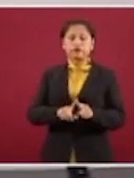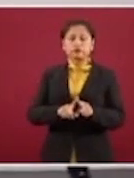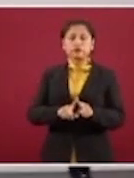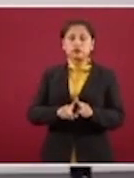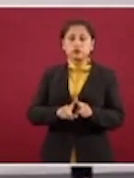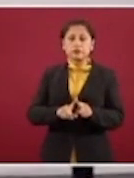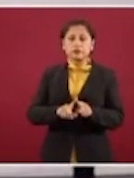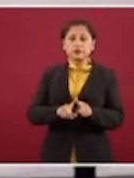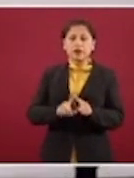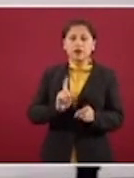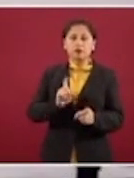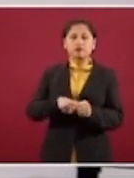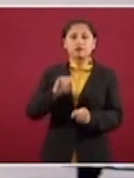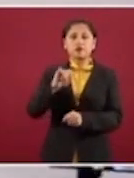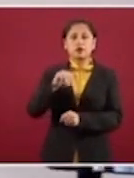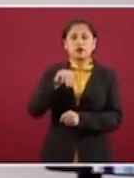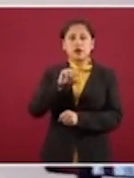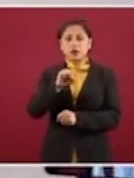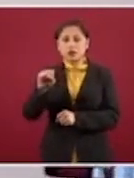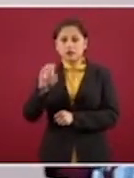IMSS-Bienestar, adaptados.